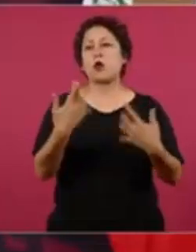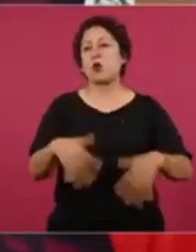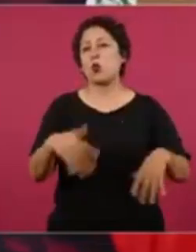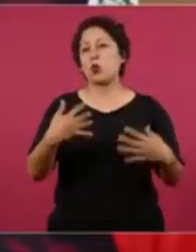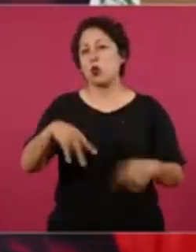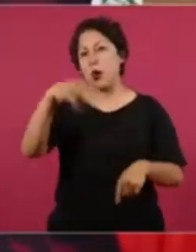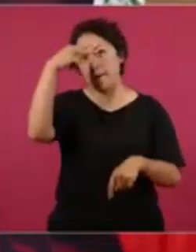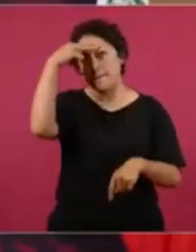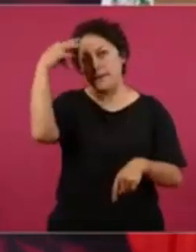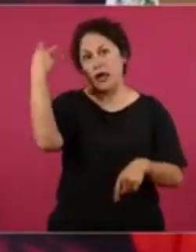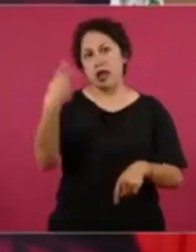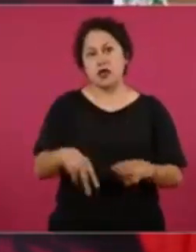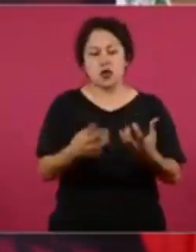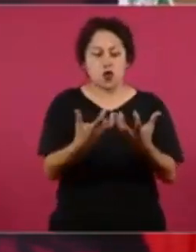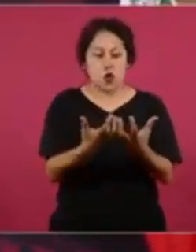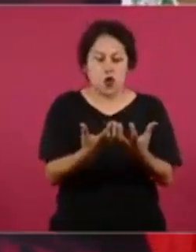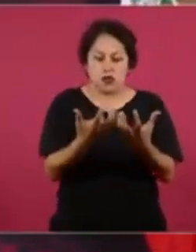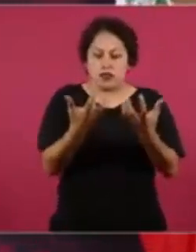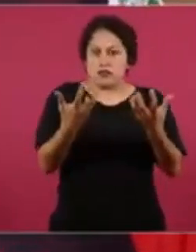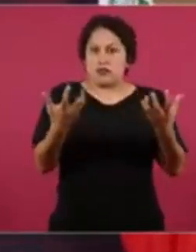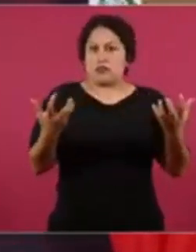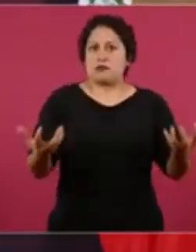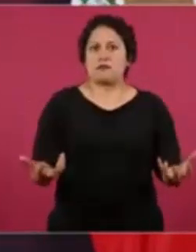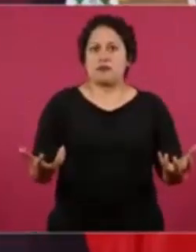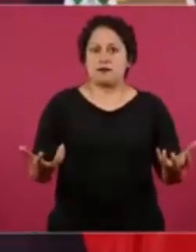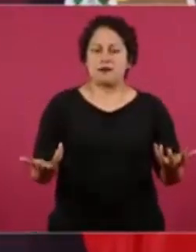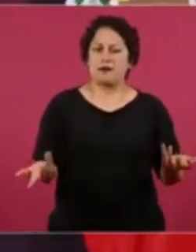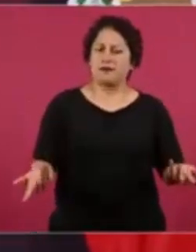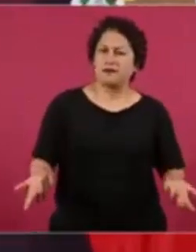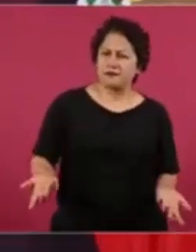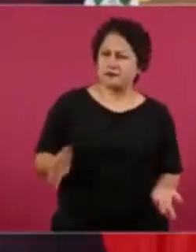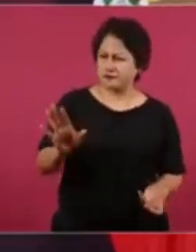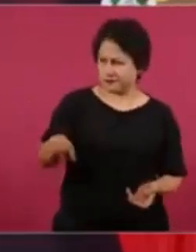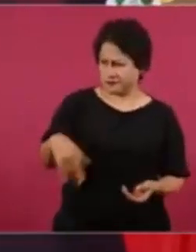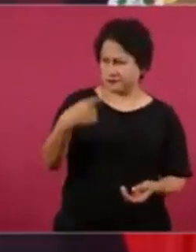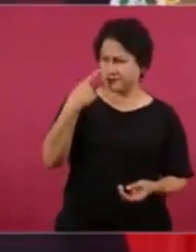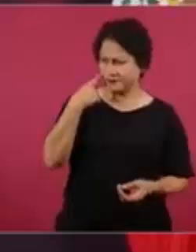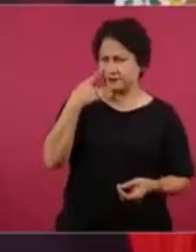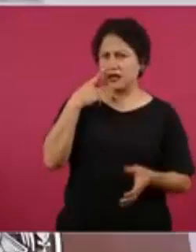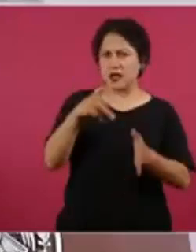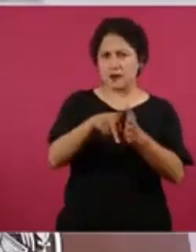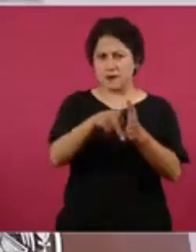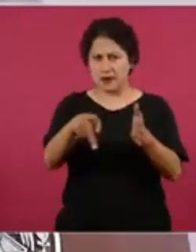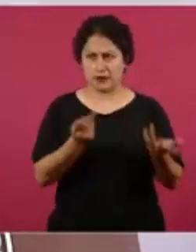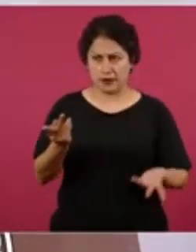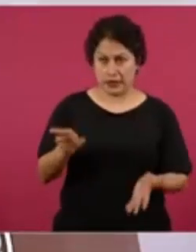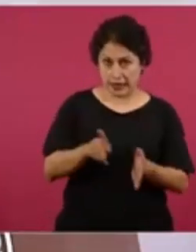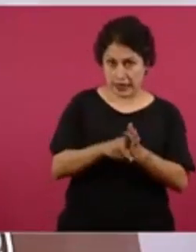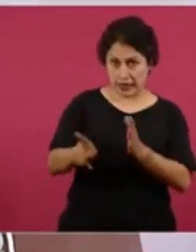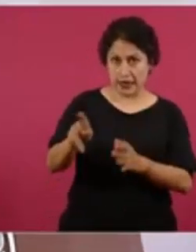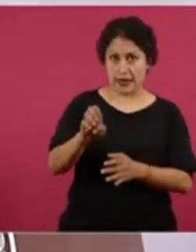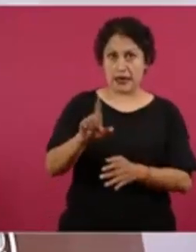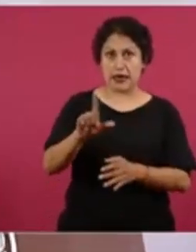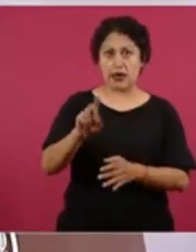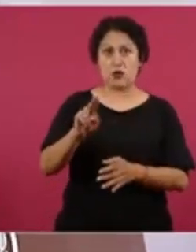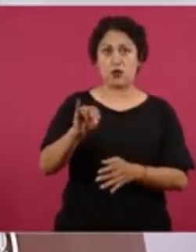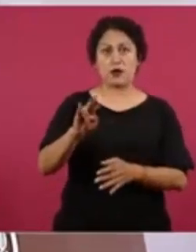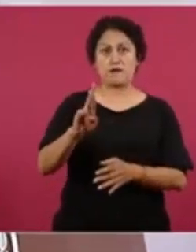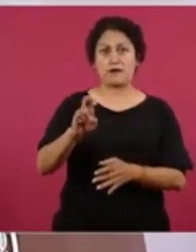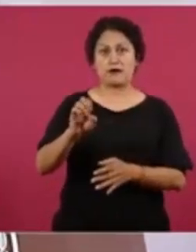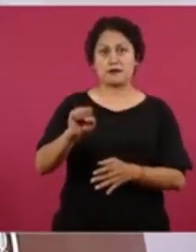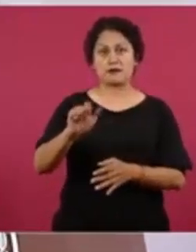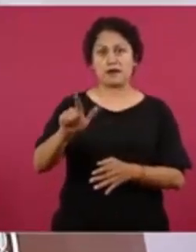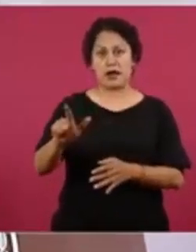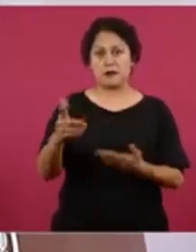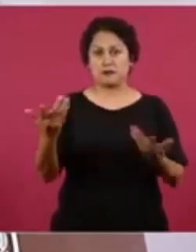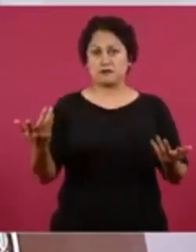¿Por qué no pones la encuesta del Universal de ayer para que vean la polarización que hay? Y ofrezco disculpa porque